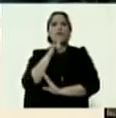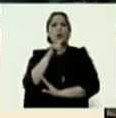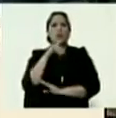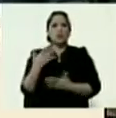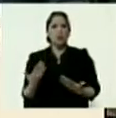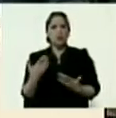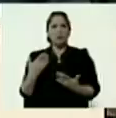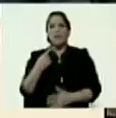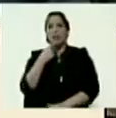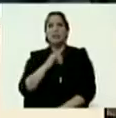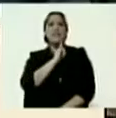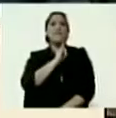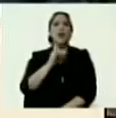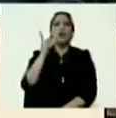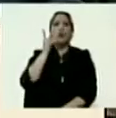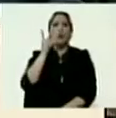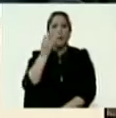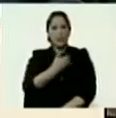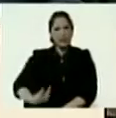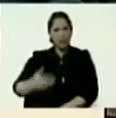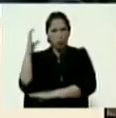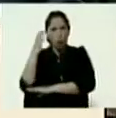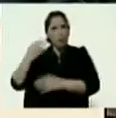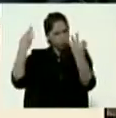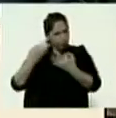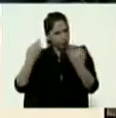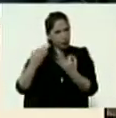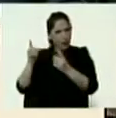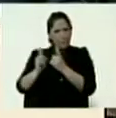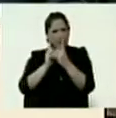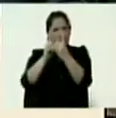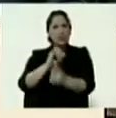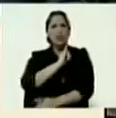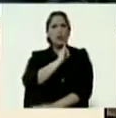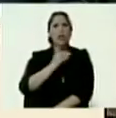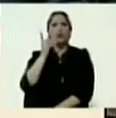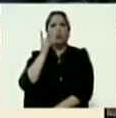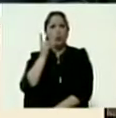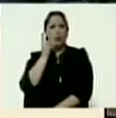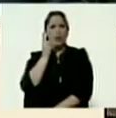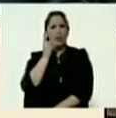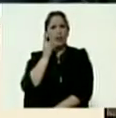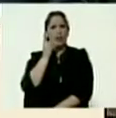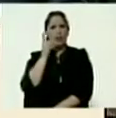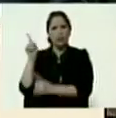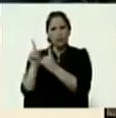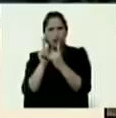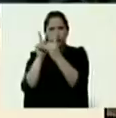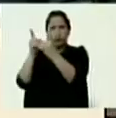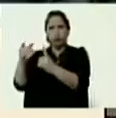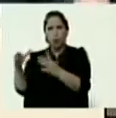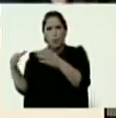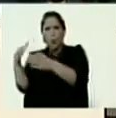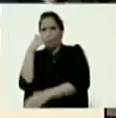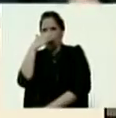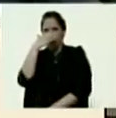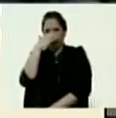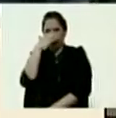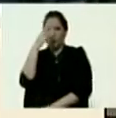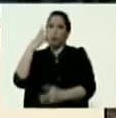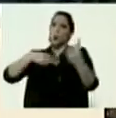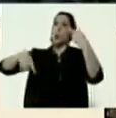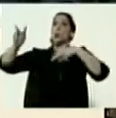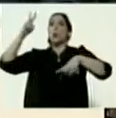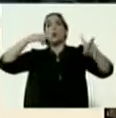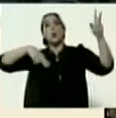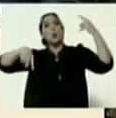decir Iván Duque? ¿Realmente persigue Iván Duque a los paramilitares que campean